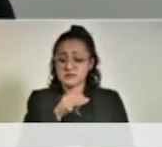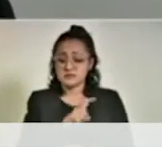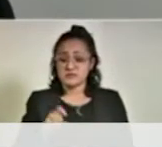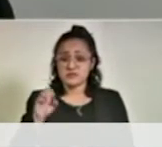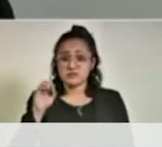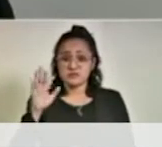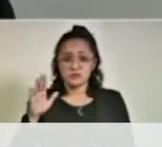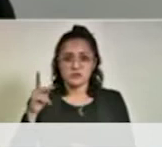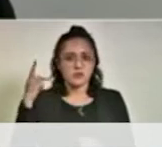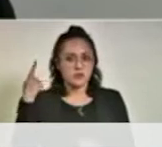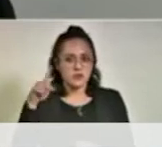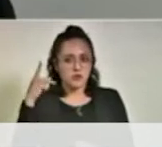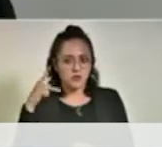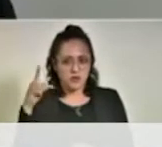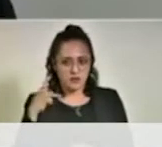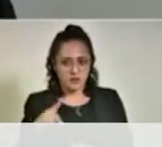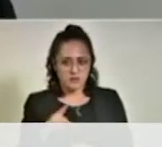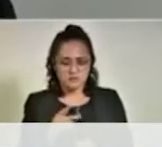105 poblanos,